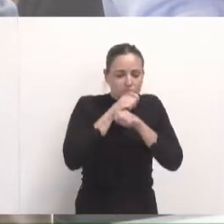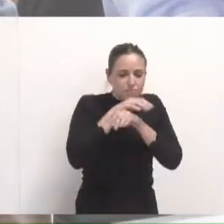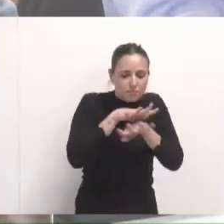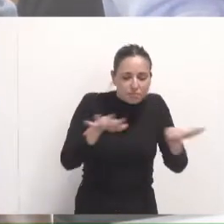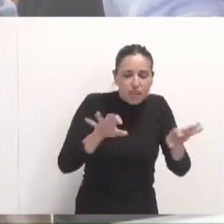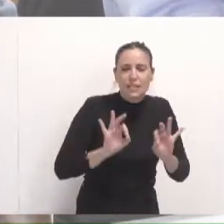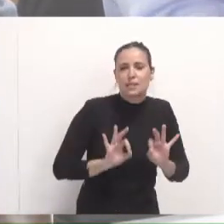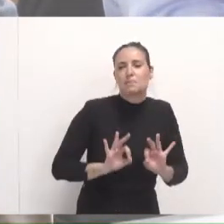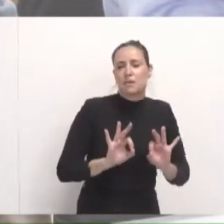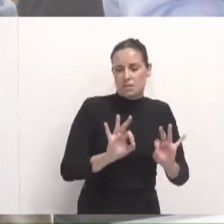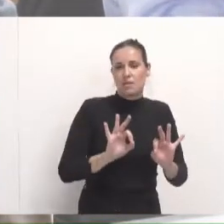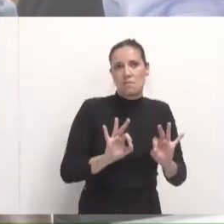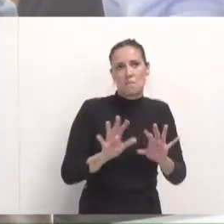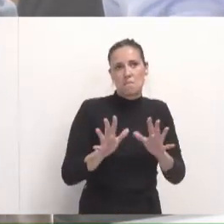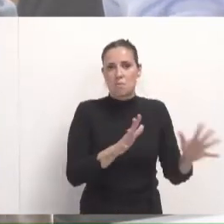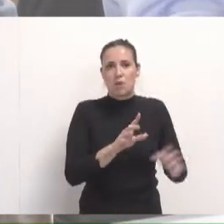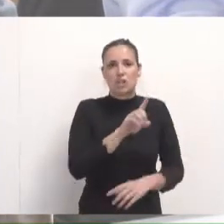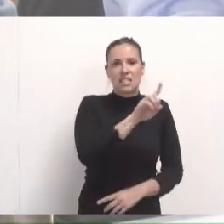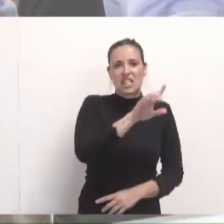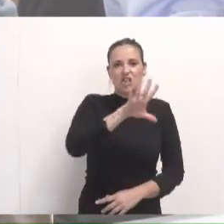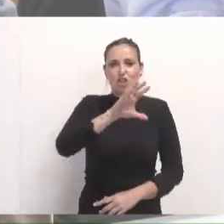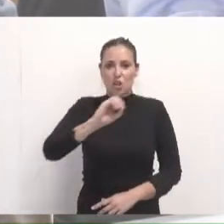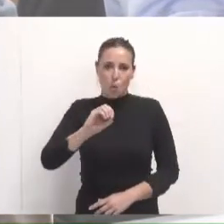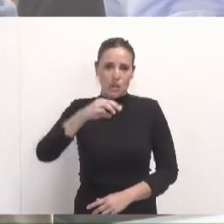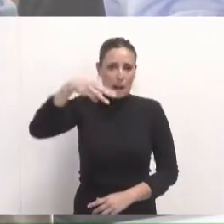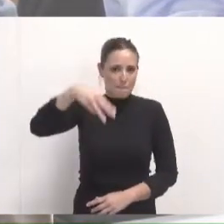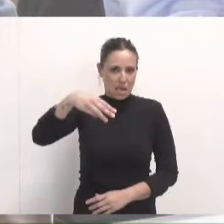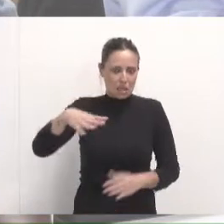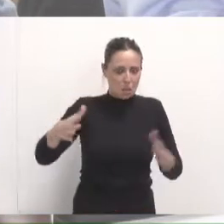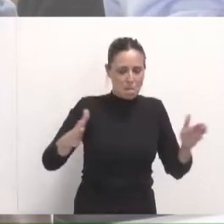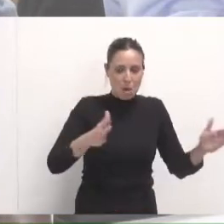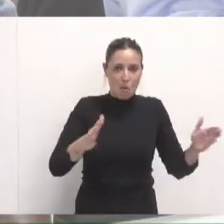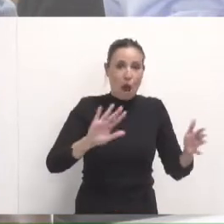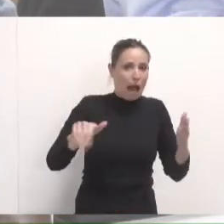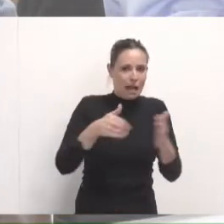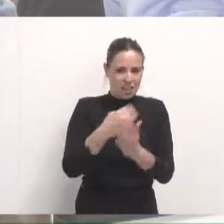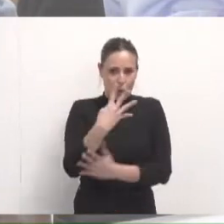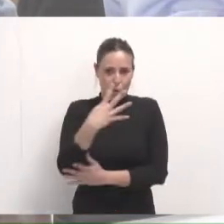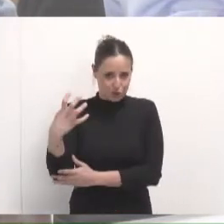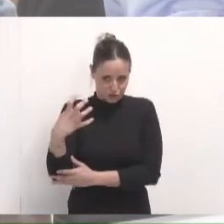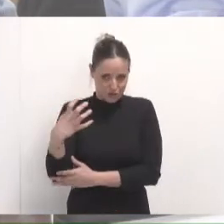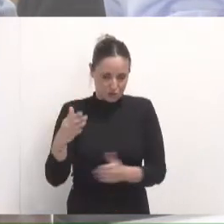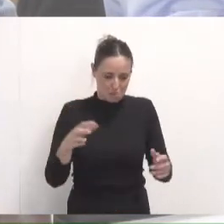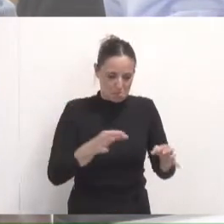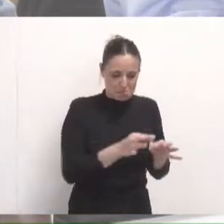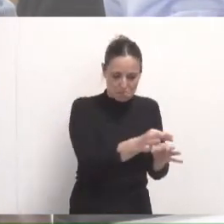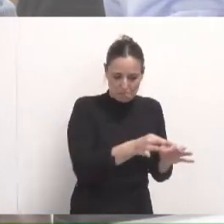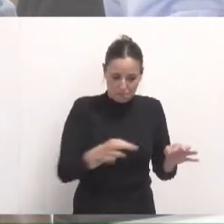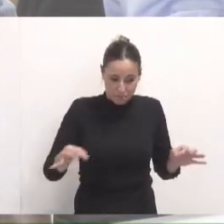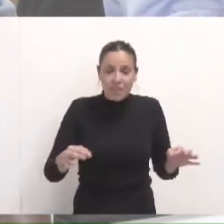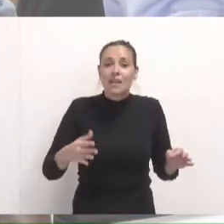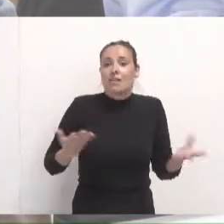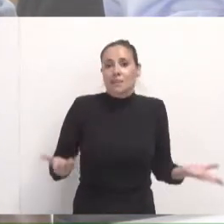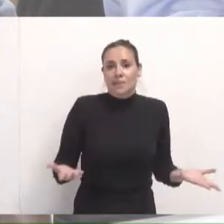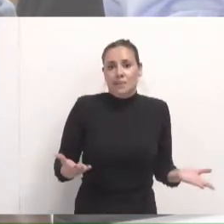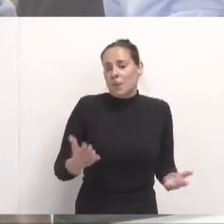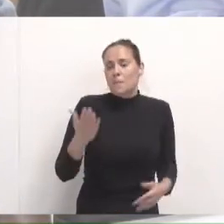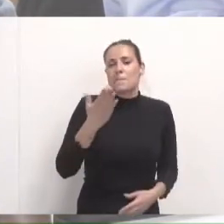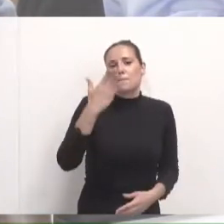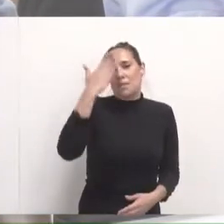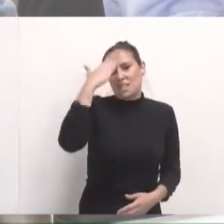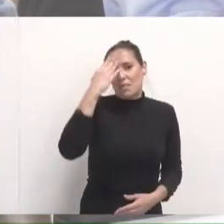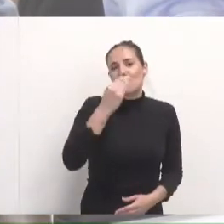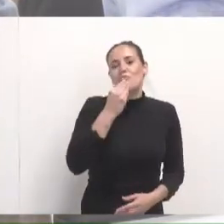está incluido en torno a 150-400 metros y generalmente, como bien hemos dicho, la madera es su principal fuente de